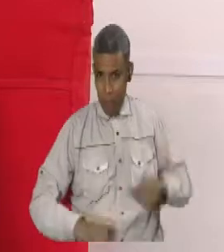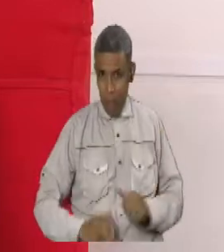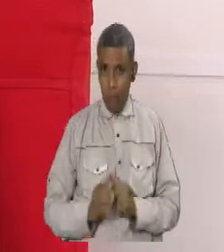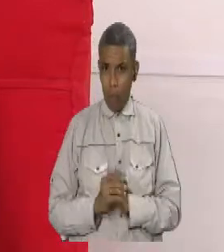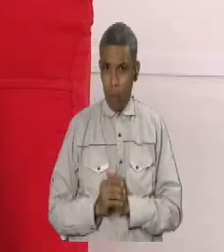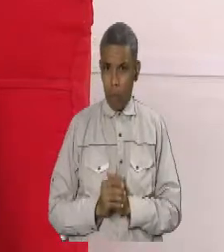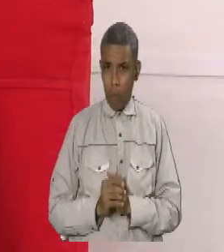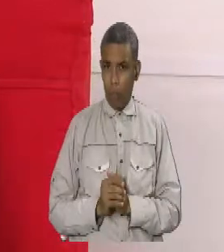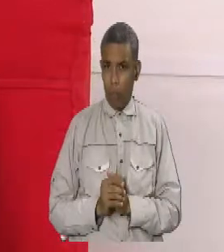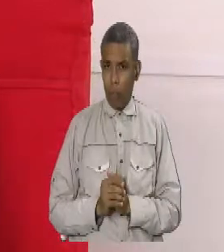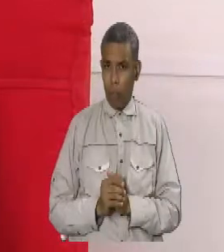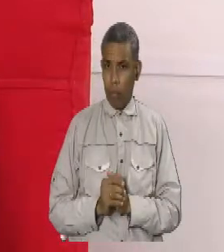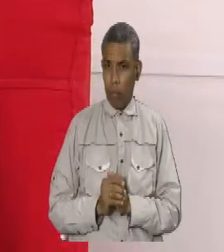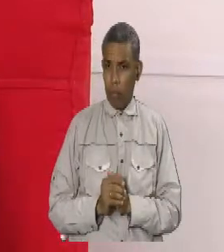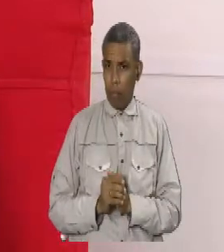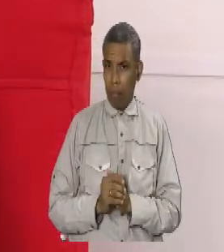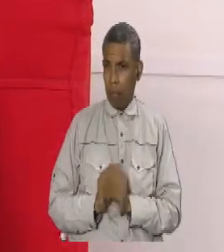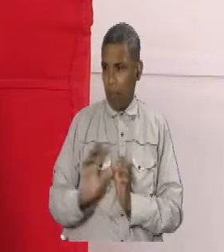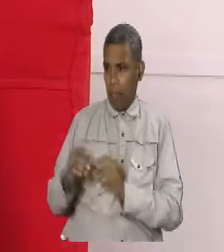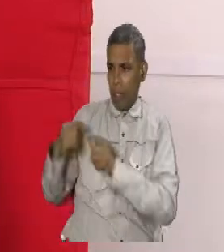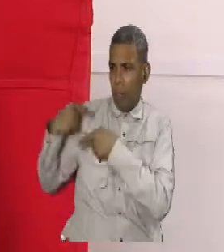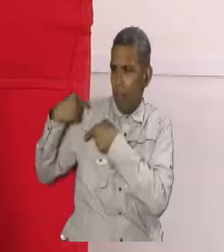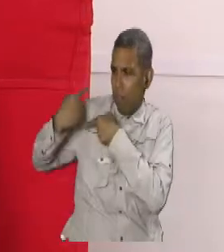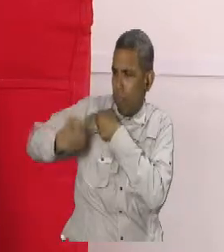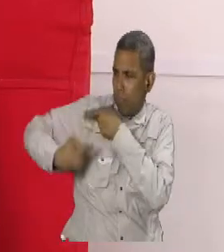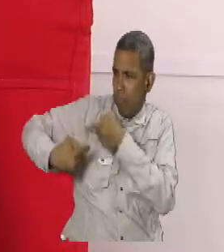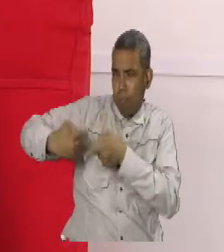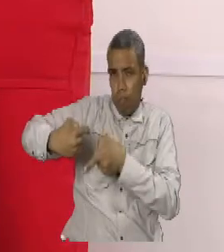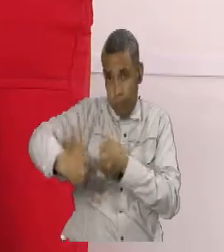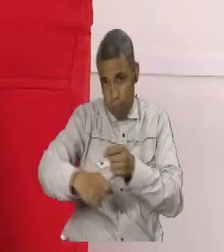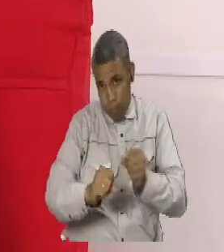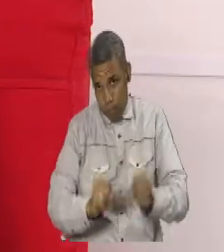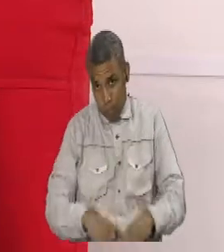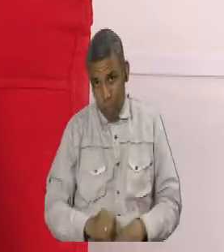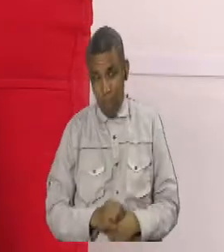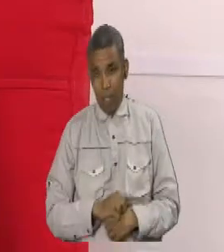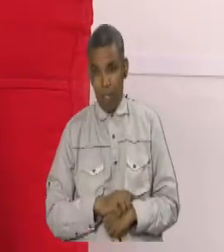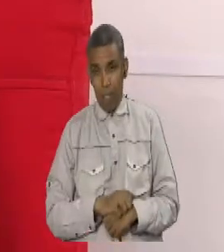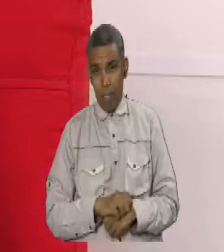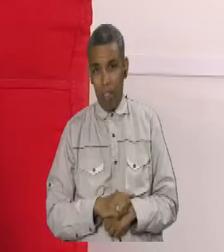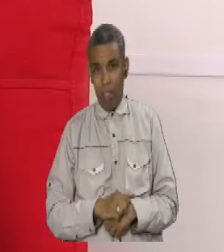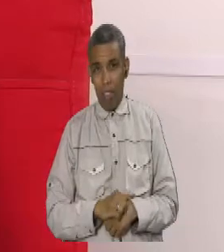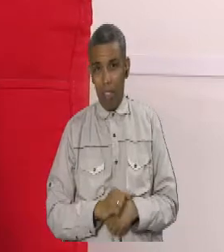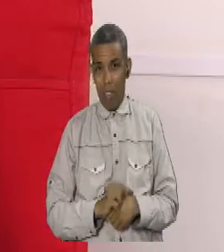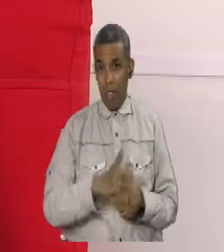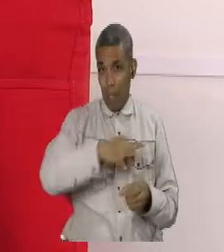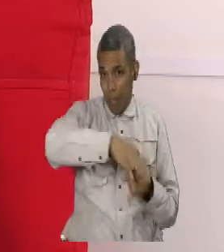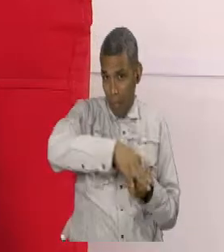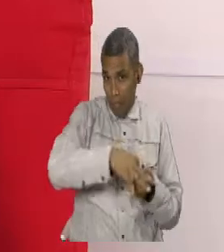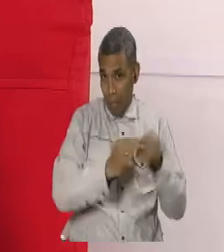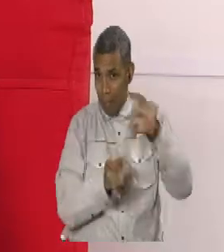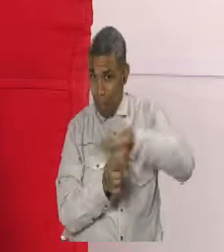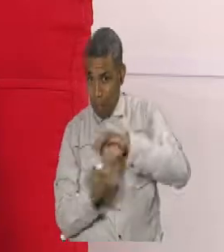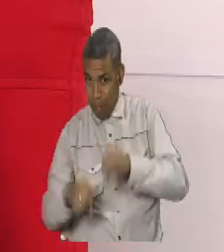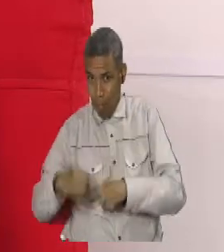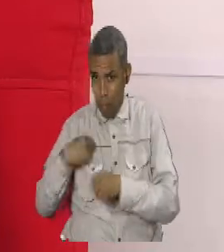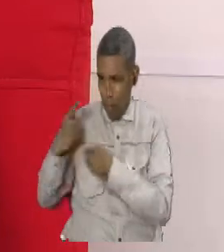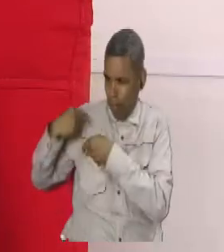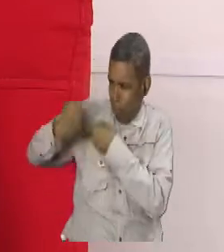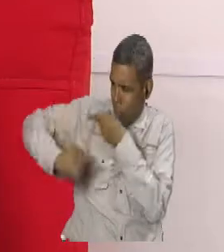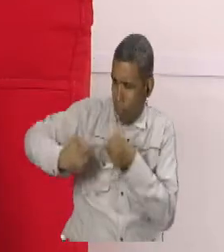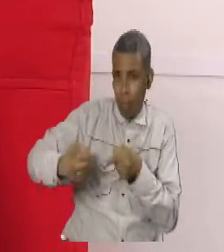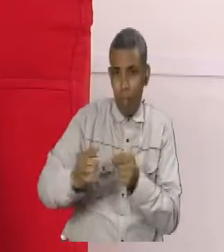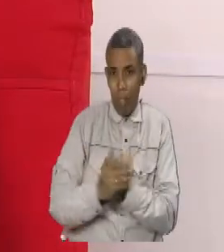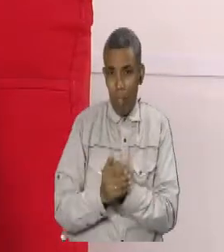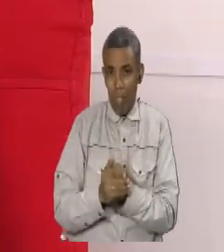una baja cantidad de cabello, sí, desde el principio de su vida, sí, y no puede llamarse alopecia androgenética. Para llamarse alopecia